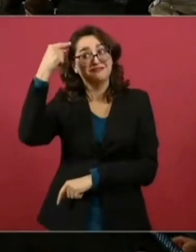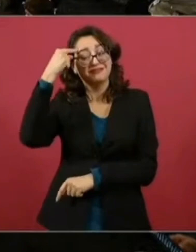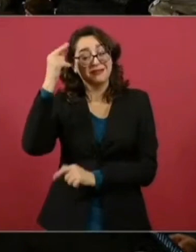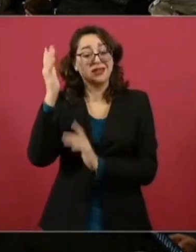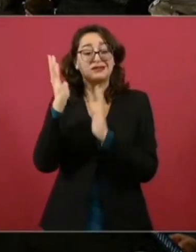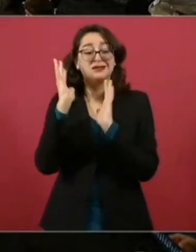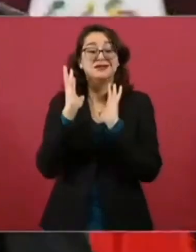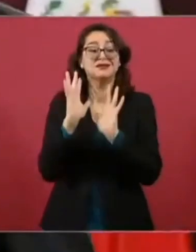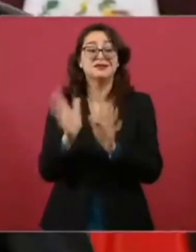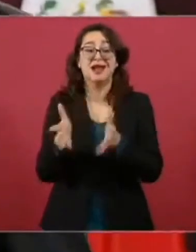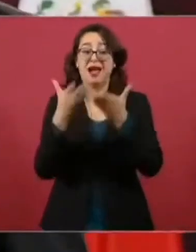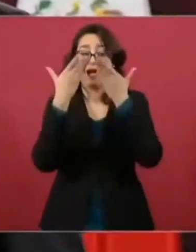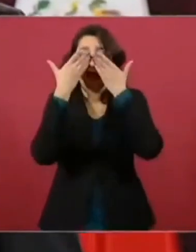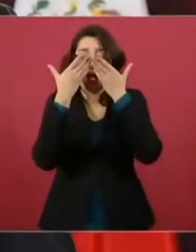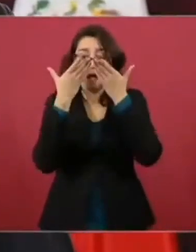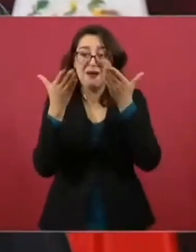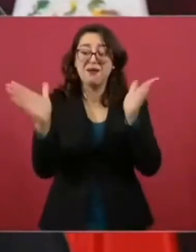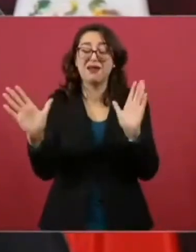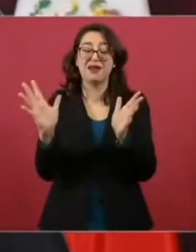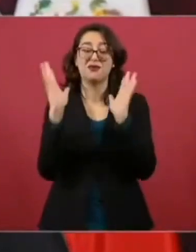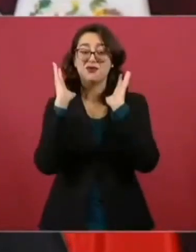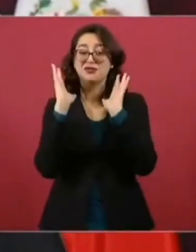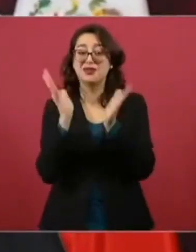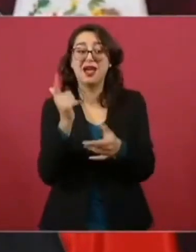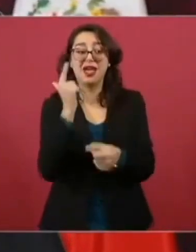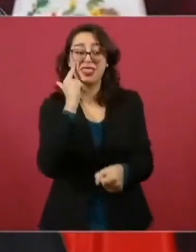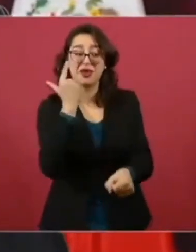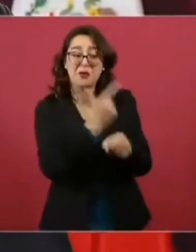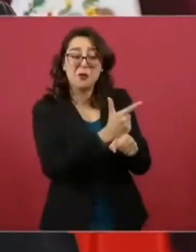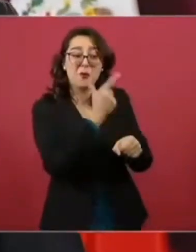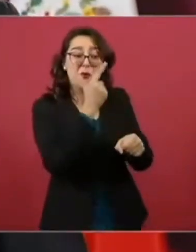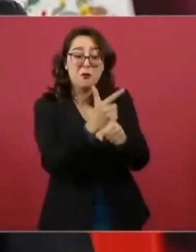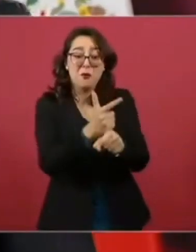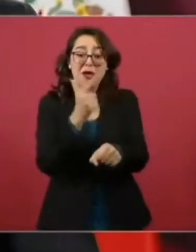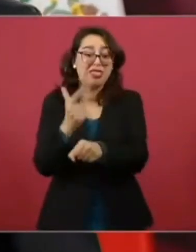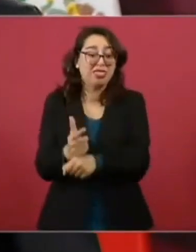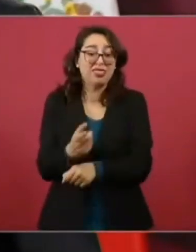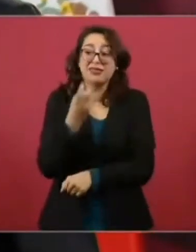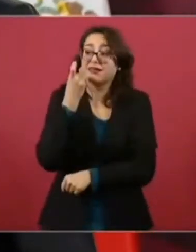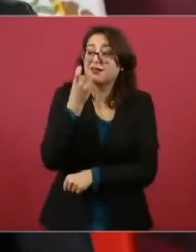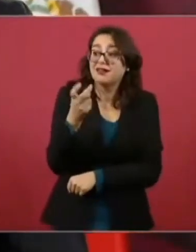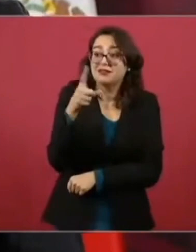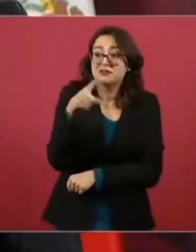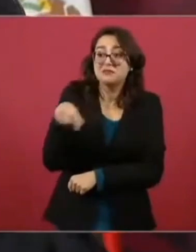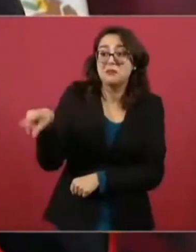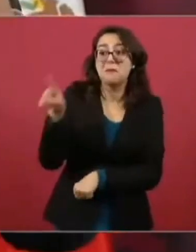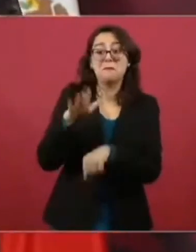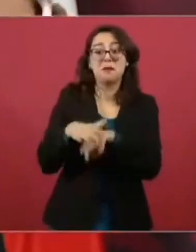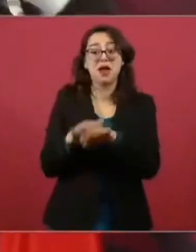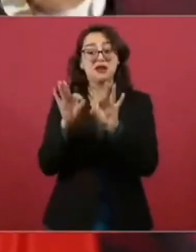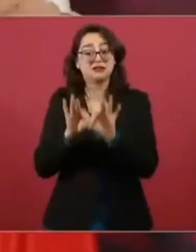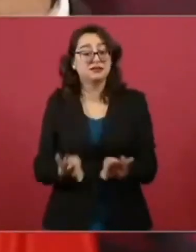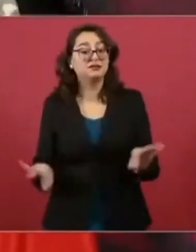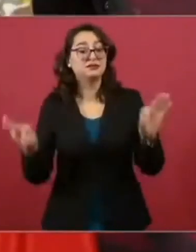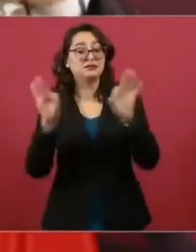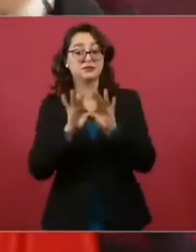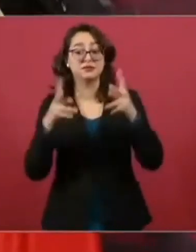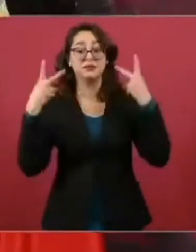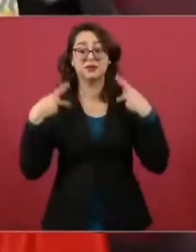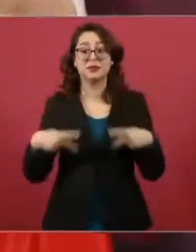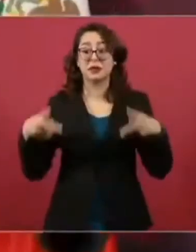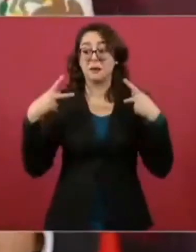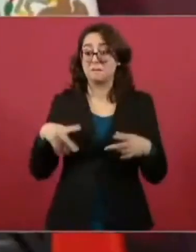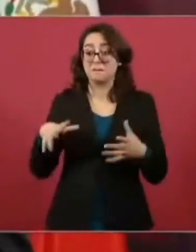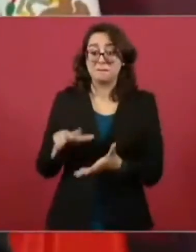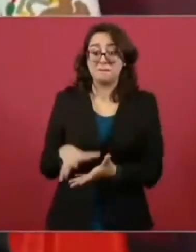es lo más trascendente, lo definitorio. Cuando cambia la mentalidad del pueblo,